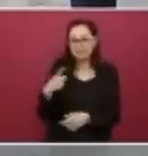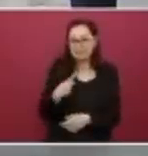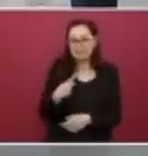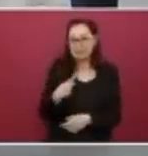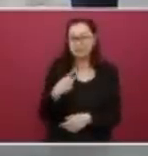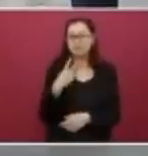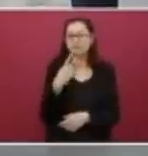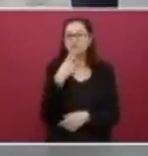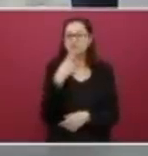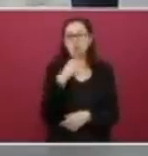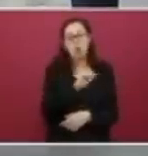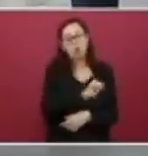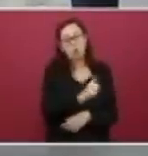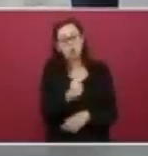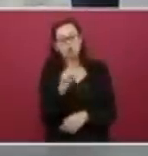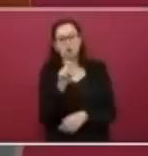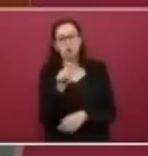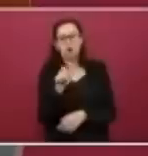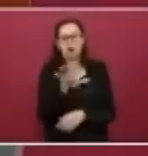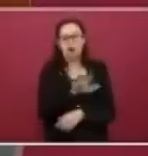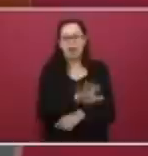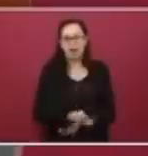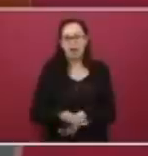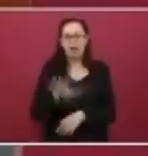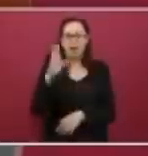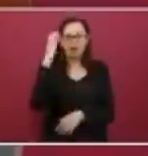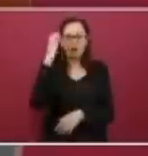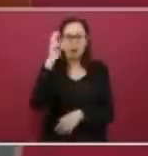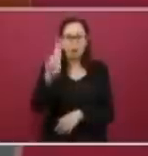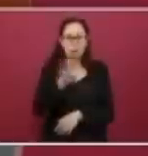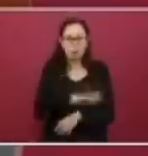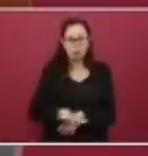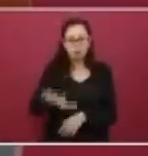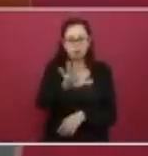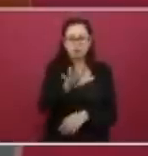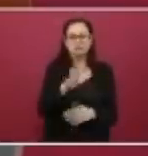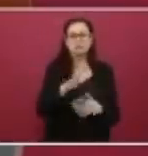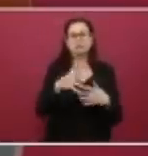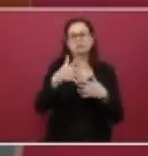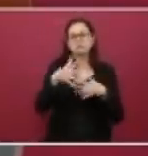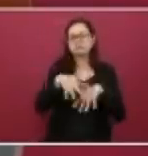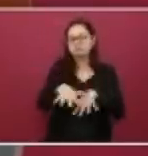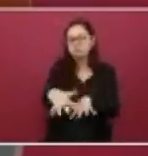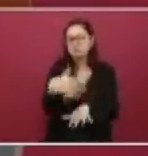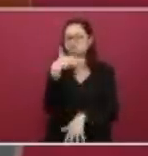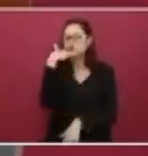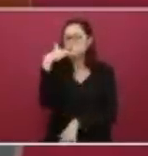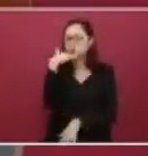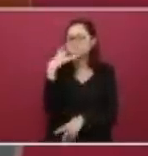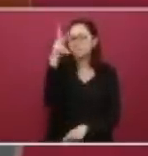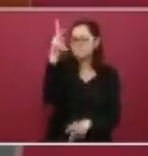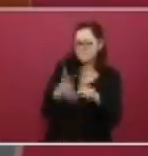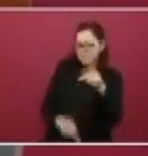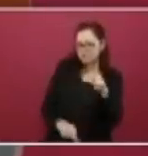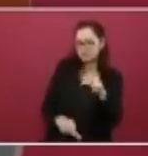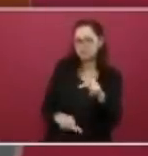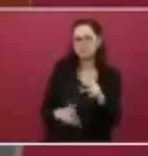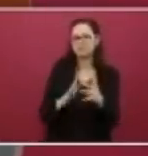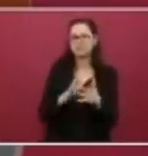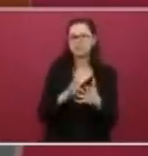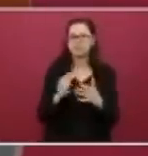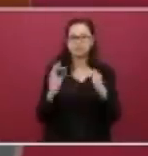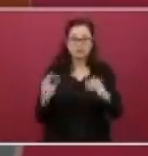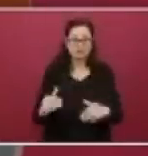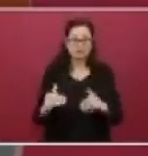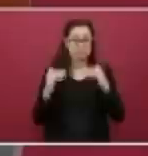residuales de cualquier que es un agua tratada parcialmente muchas veces la gente cree cuánto tratamos el agua la llevamos hasta